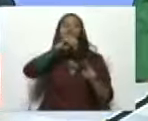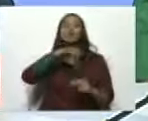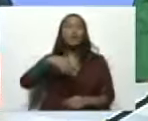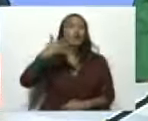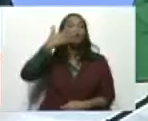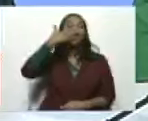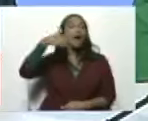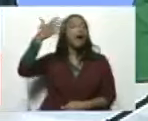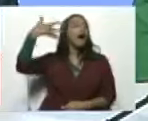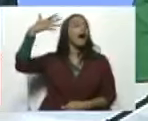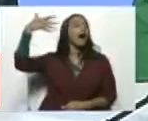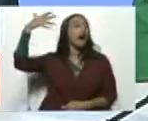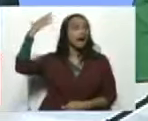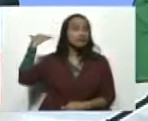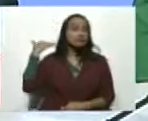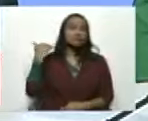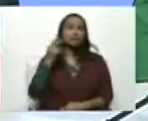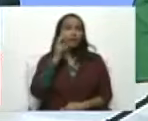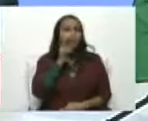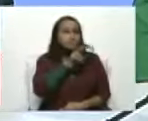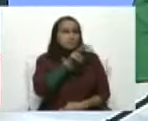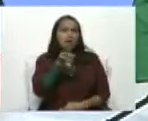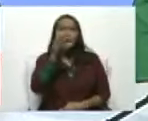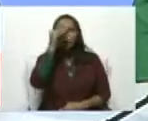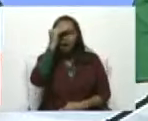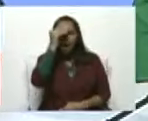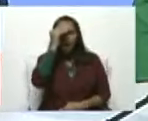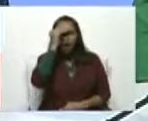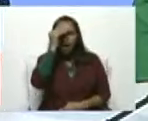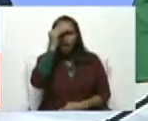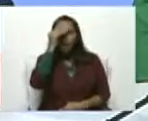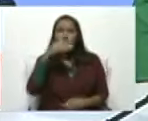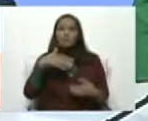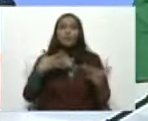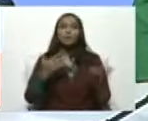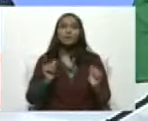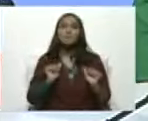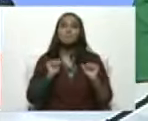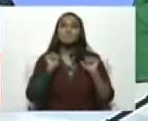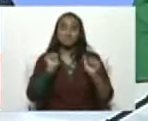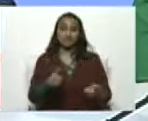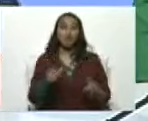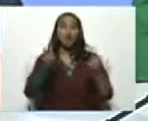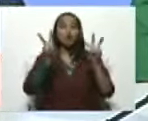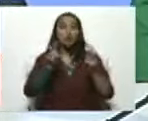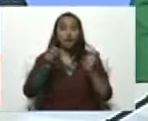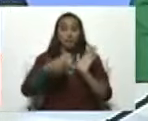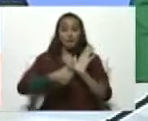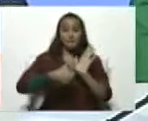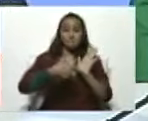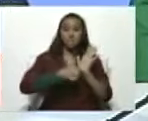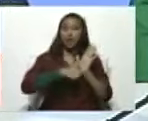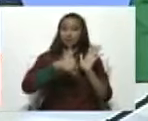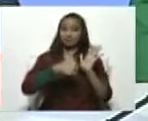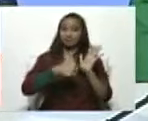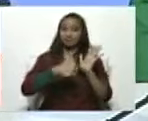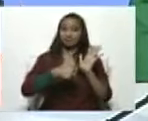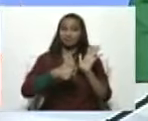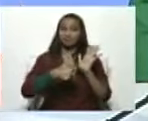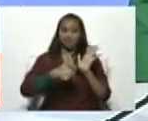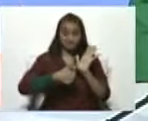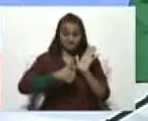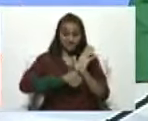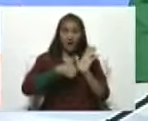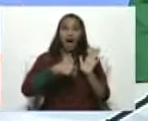transitando. Aquí, ¿cuándo pegaron ellos el grito? Cuando se puso el cactahuella. Porque el cactahuella, entre otras cosas,